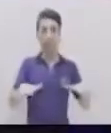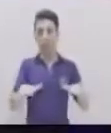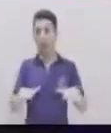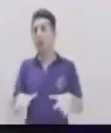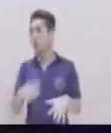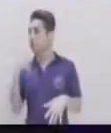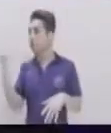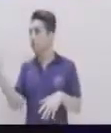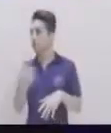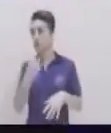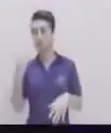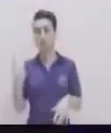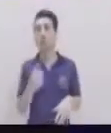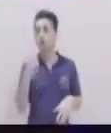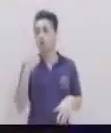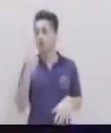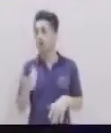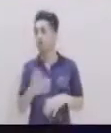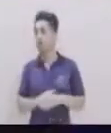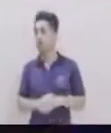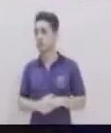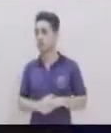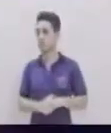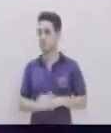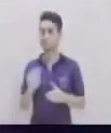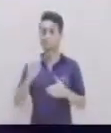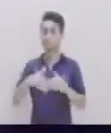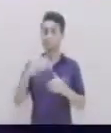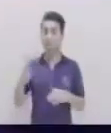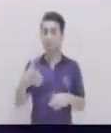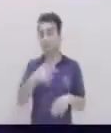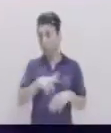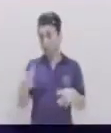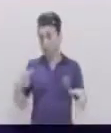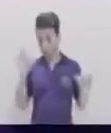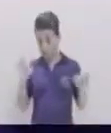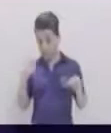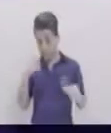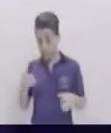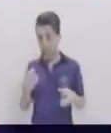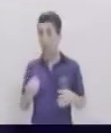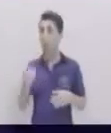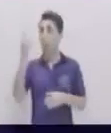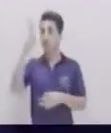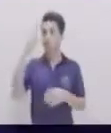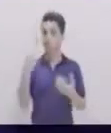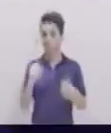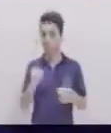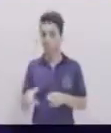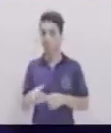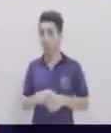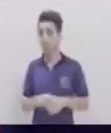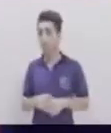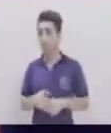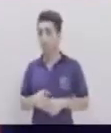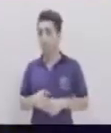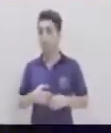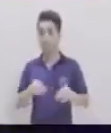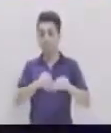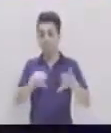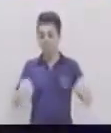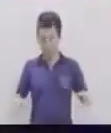los lagos, las lagunas y todas las fuentes hídricas. Después de que los creó así nuestro Dios creador y